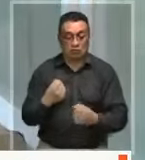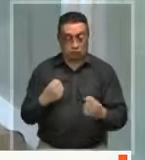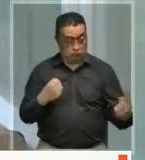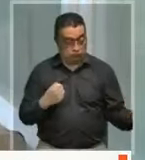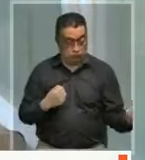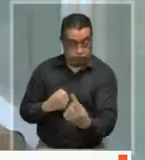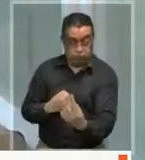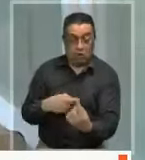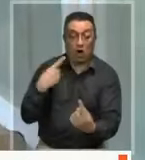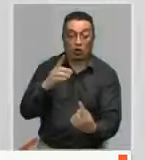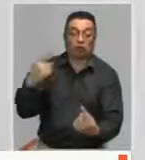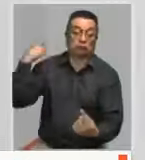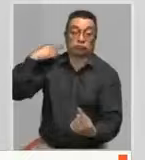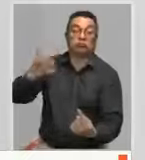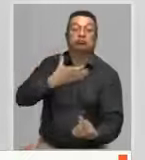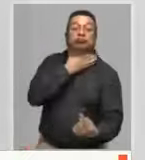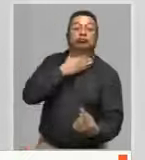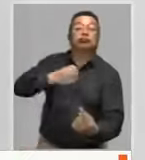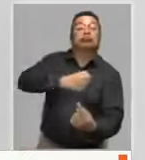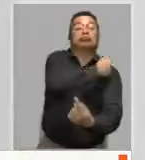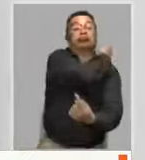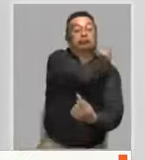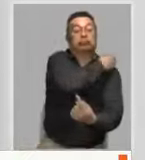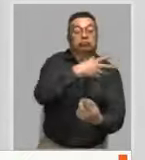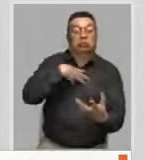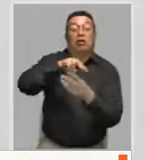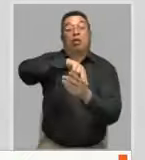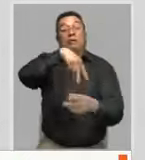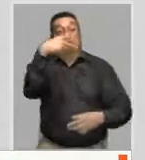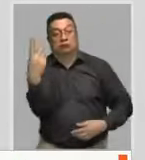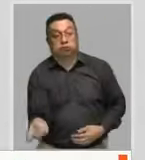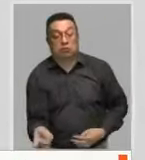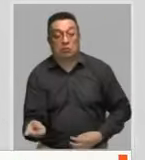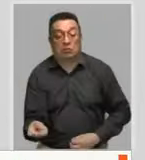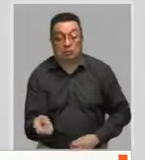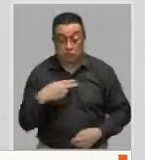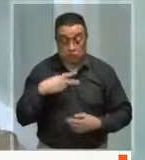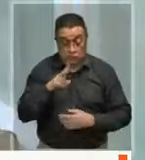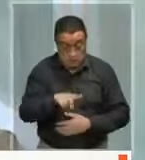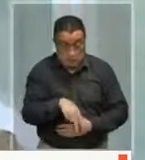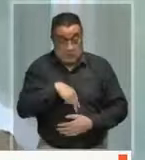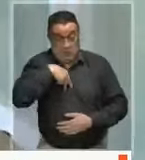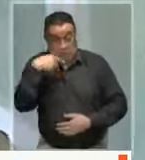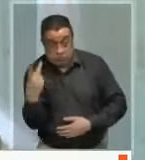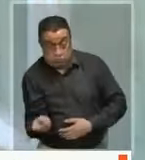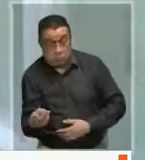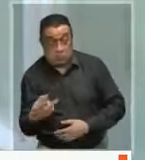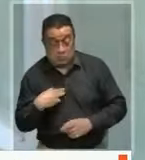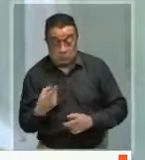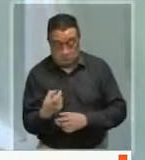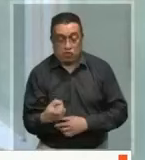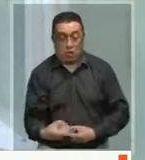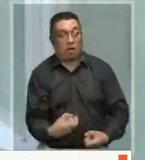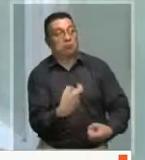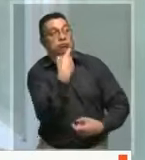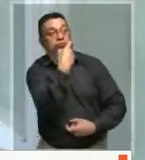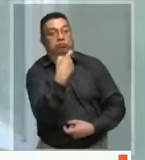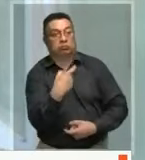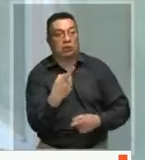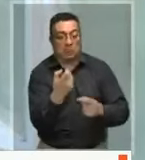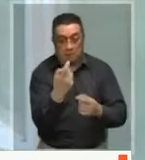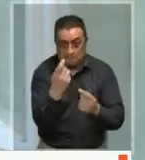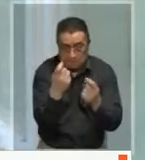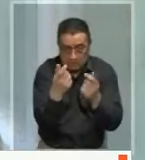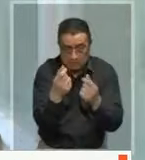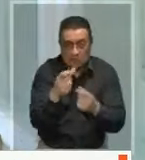el otro me agarró por el cuello, donde perdí el equilibrio y caí. Y cuando caigo, saco un arma, saco una pistola muy parecida a